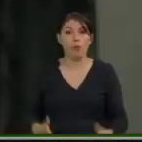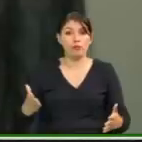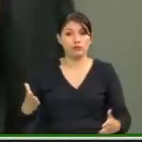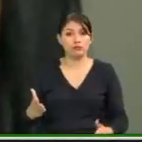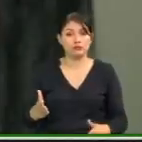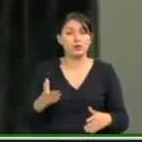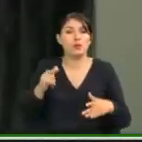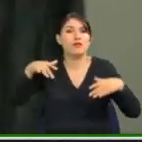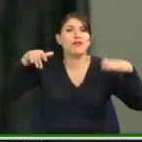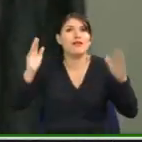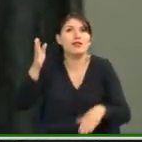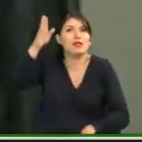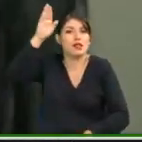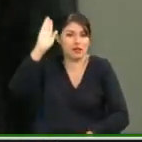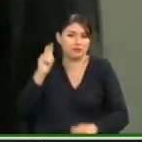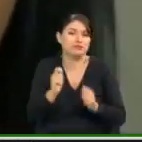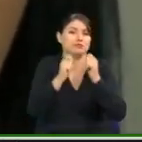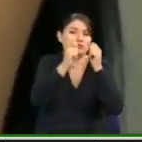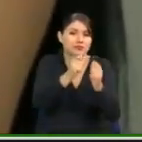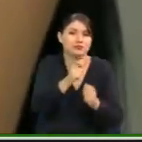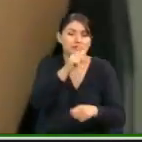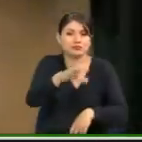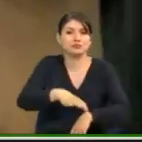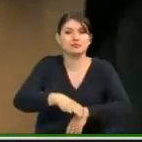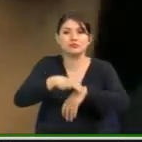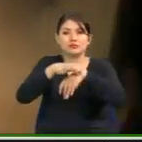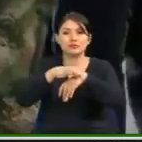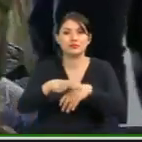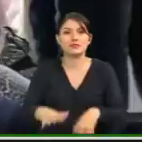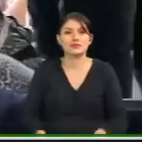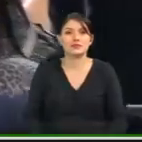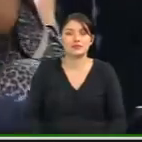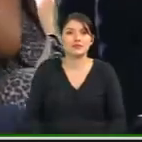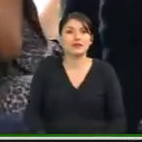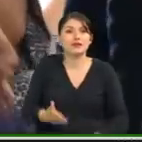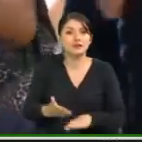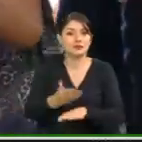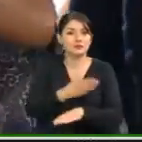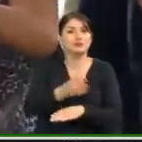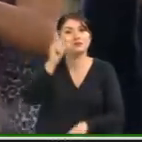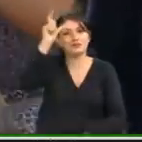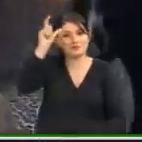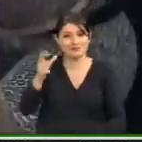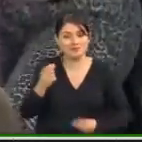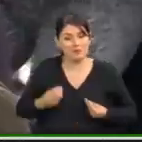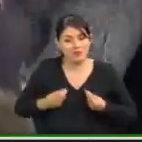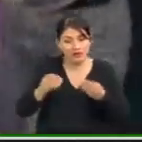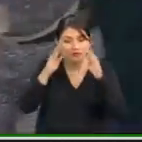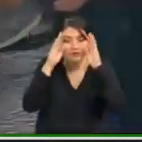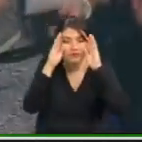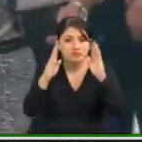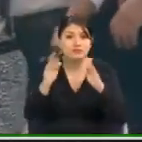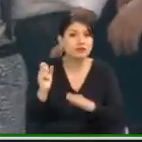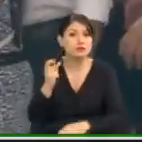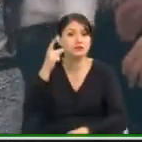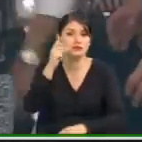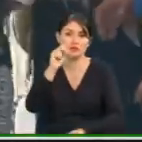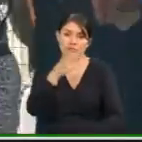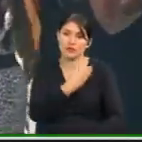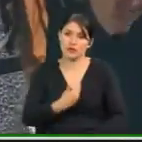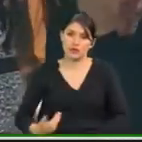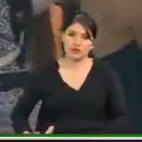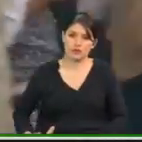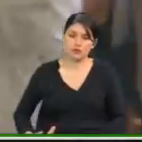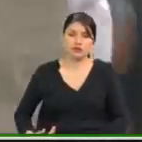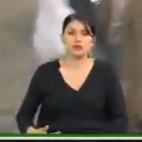Como un ángel de Dios ha sido catalogada a la médico Cielo Díaz tras haber sido la persona que brindó los primeros auxilios al vicepresidente